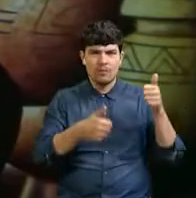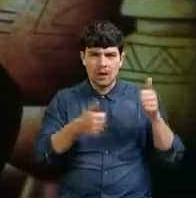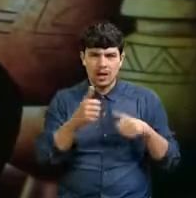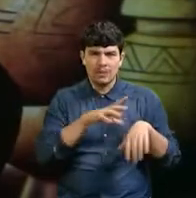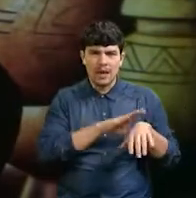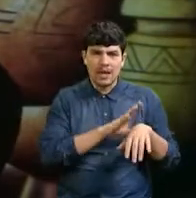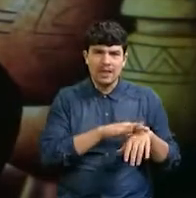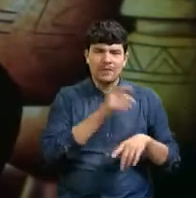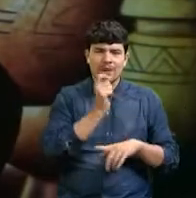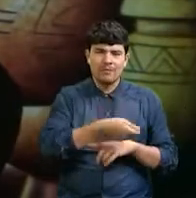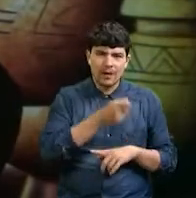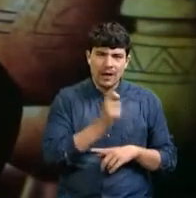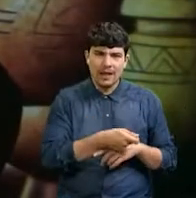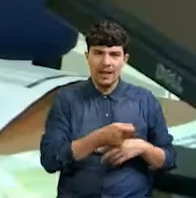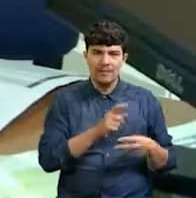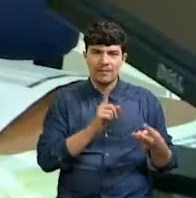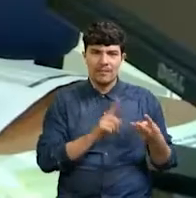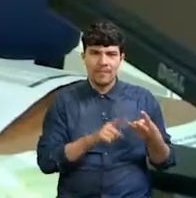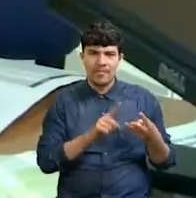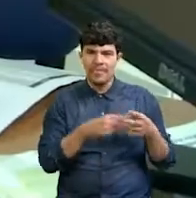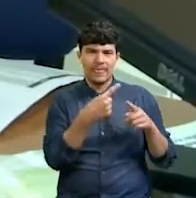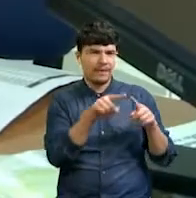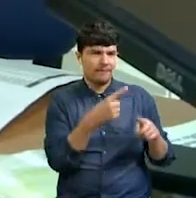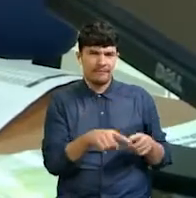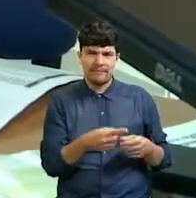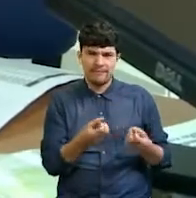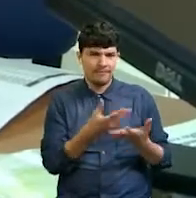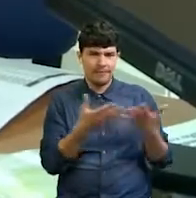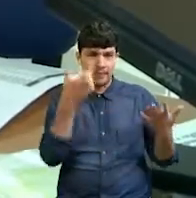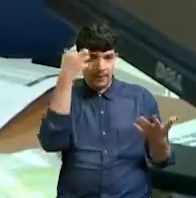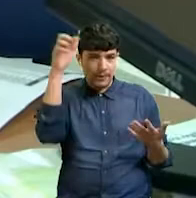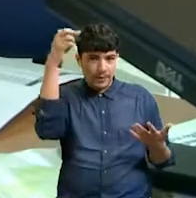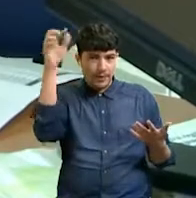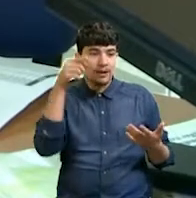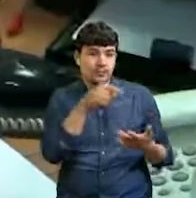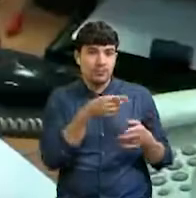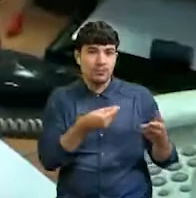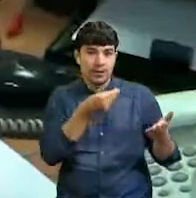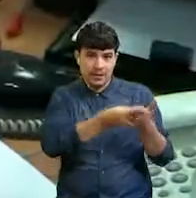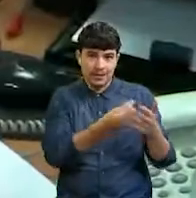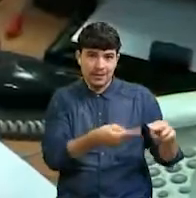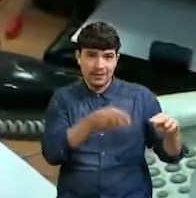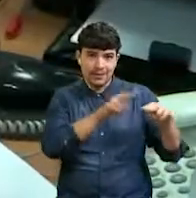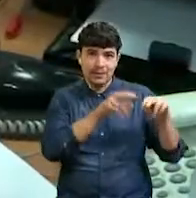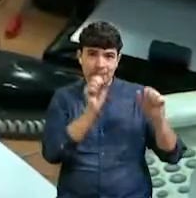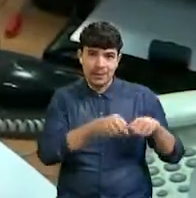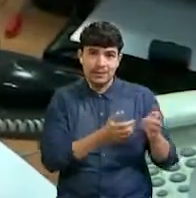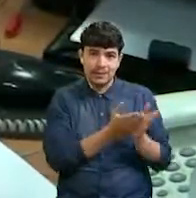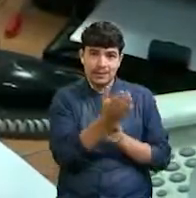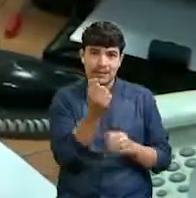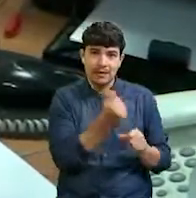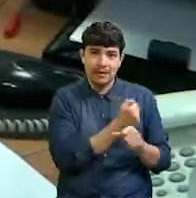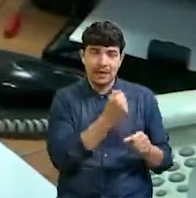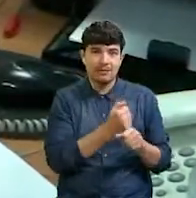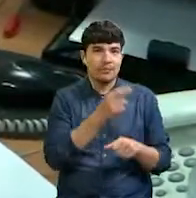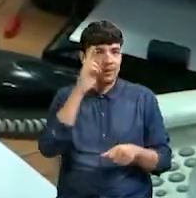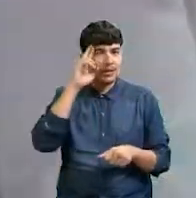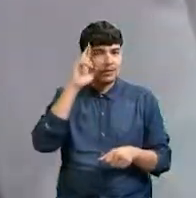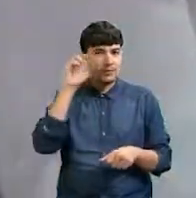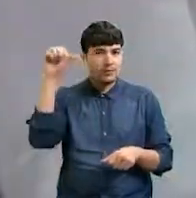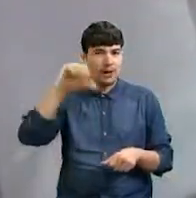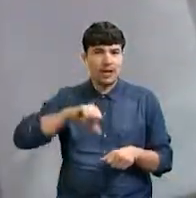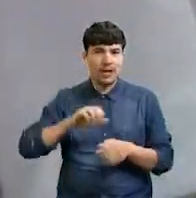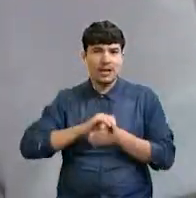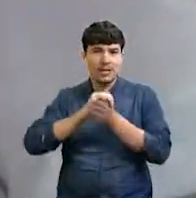médicos abogados entre otras la mala gestión y la mala relación con el gobierno nacional es el que